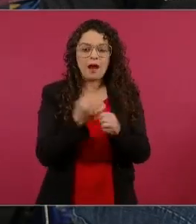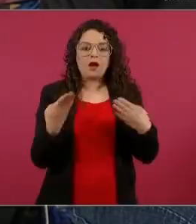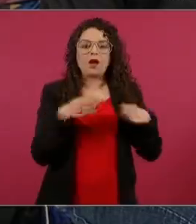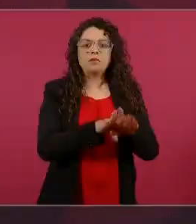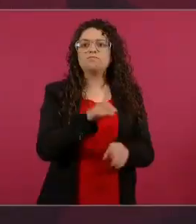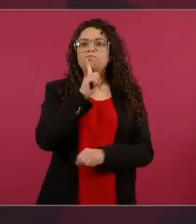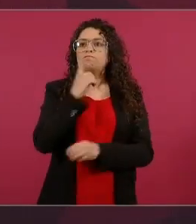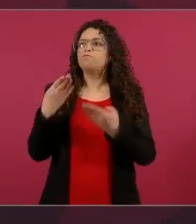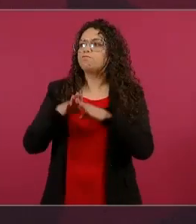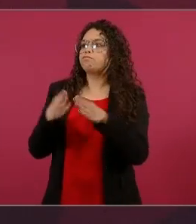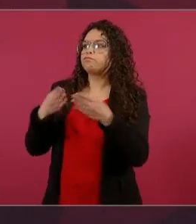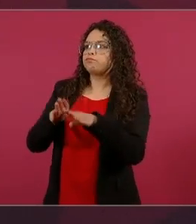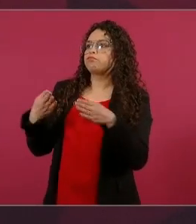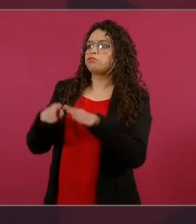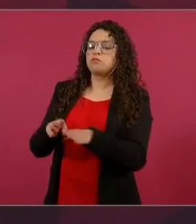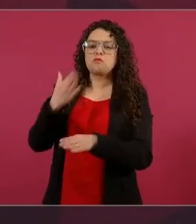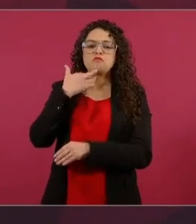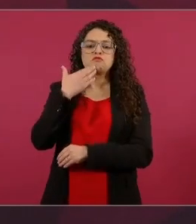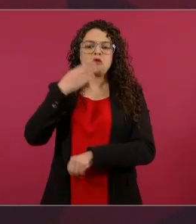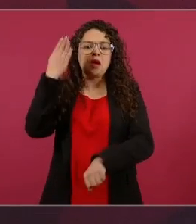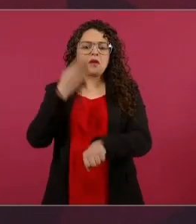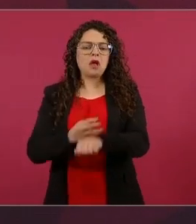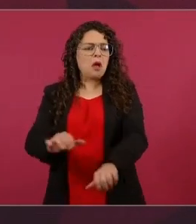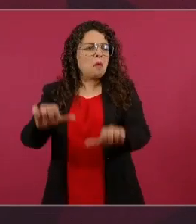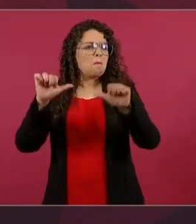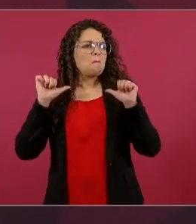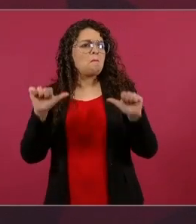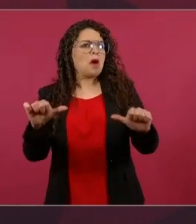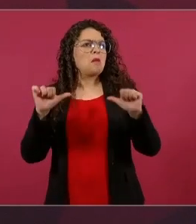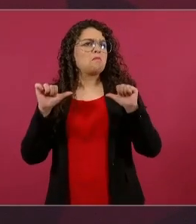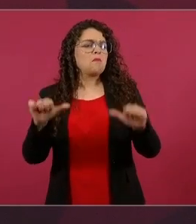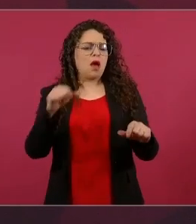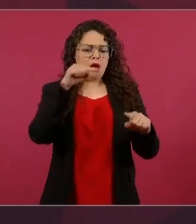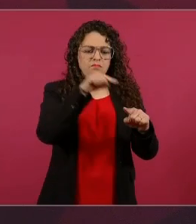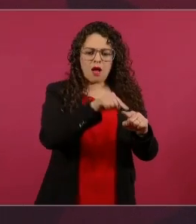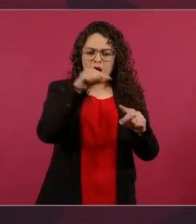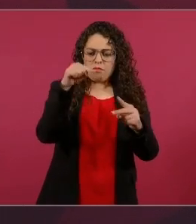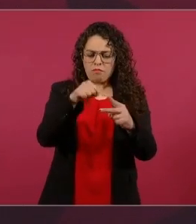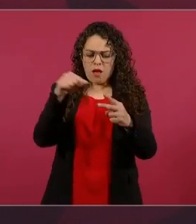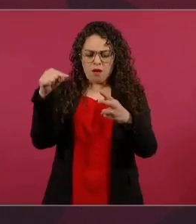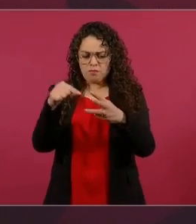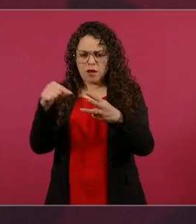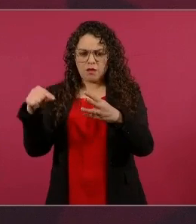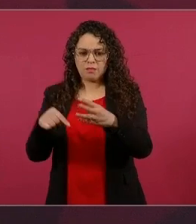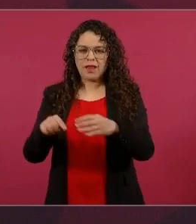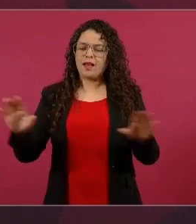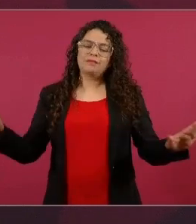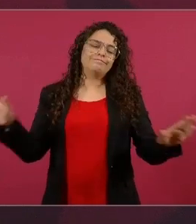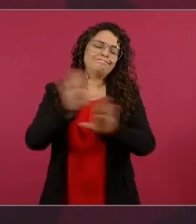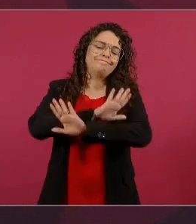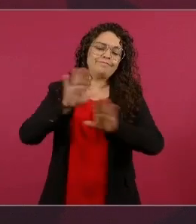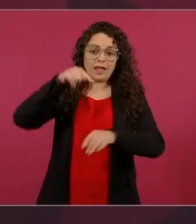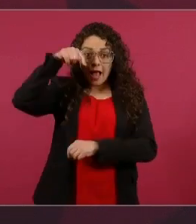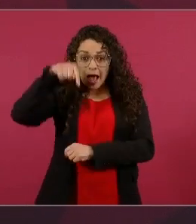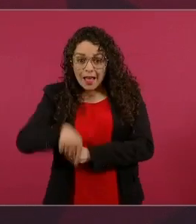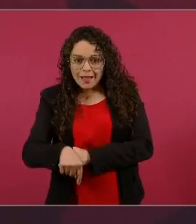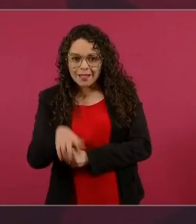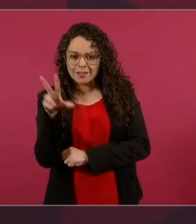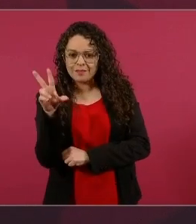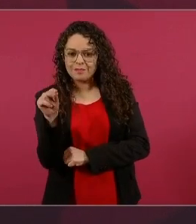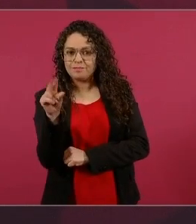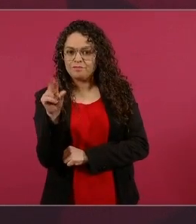no estás Este la impunidad y todo eso imp Aquí no hay impunidad yo dije y es